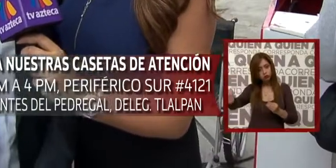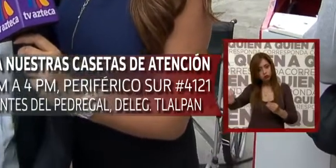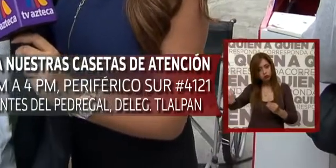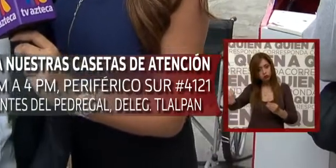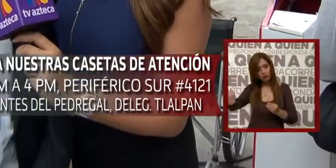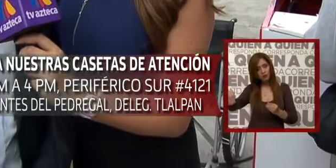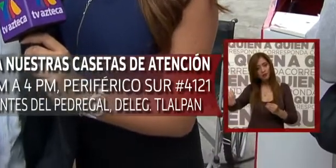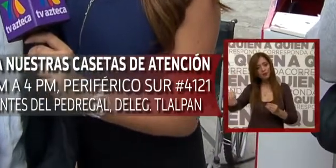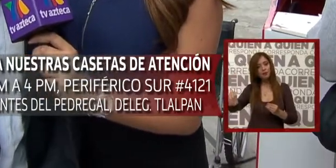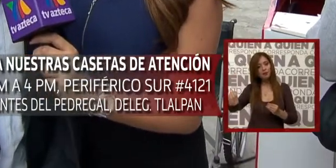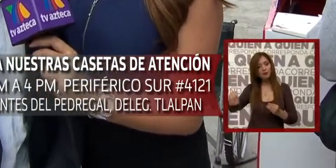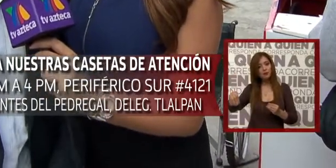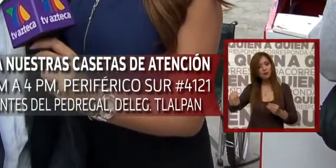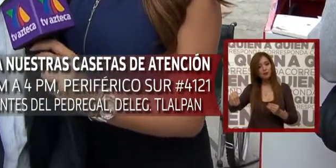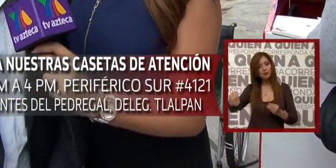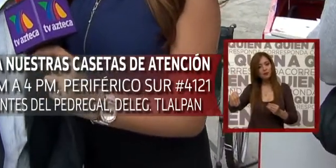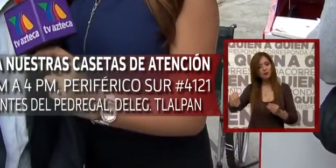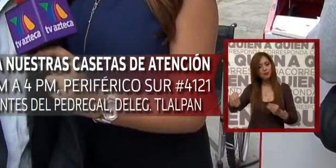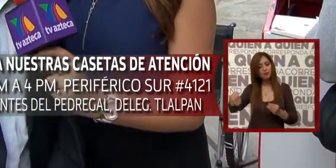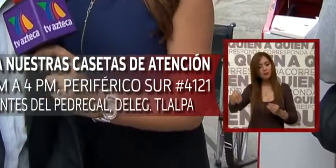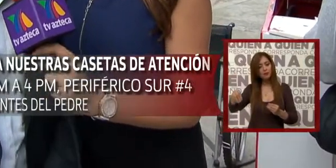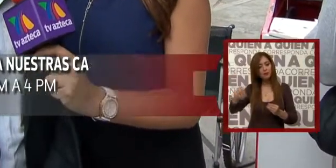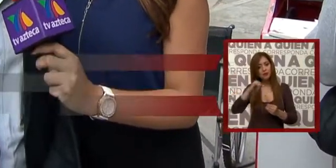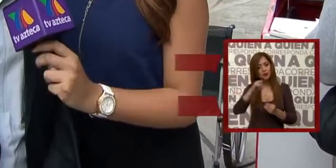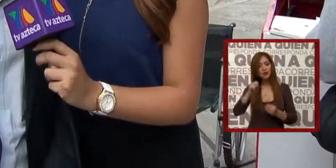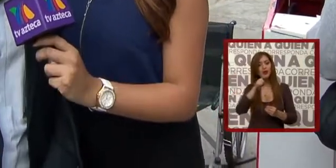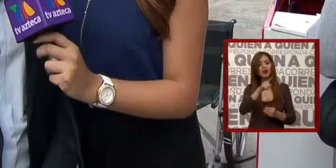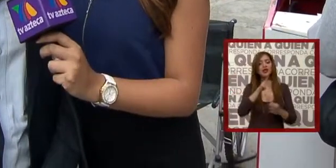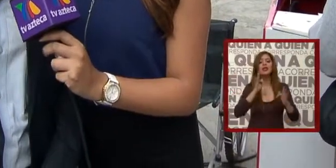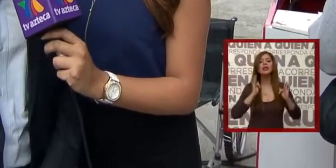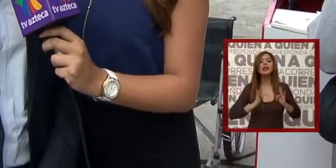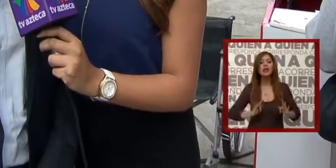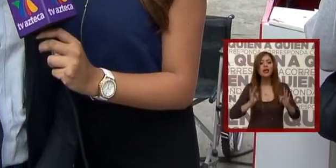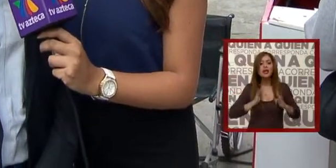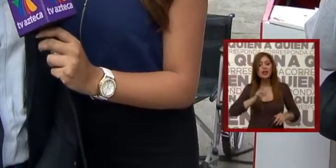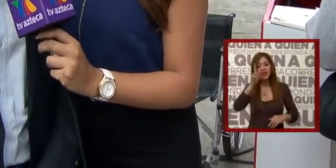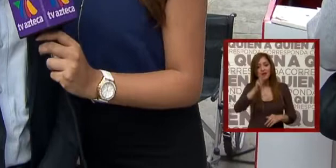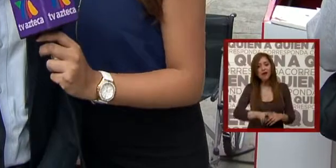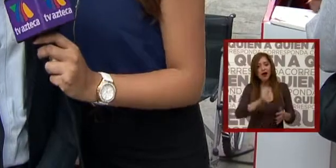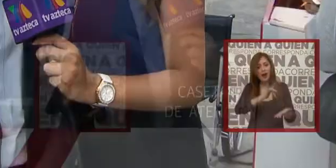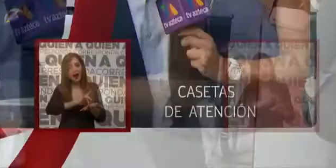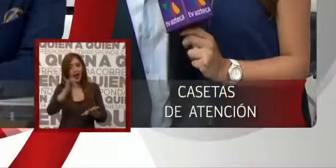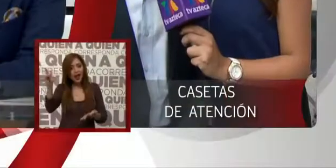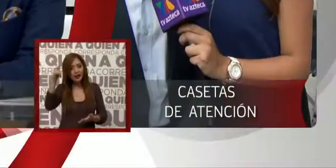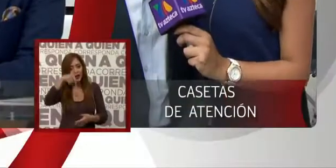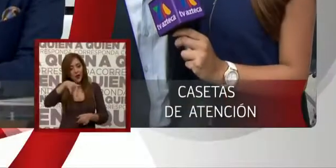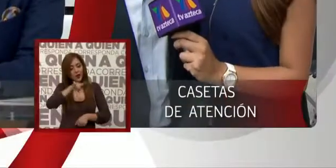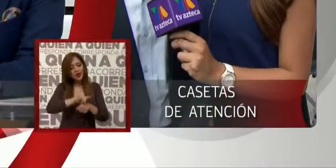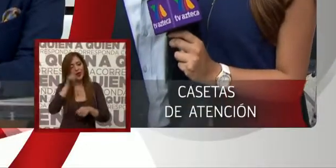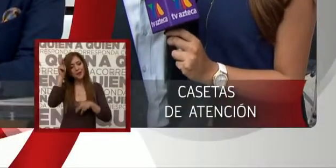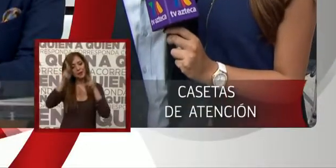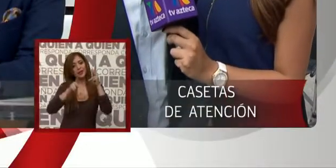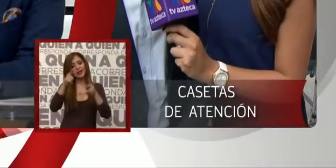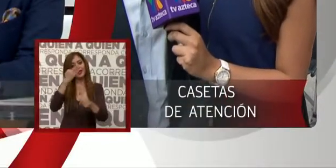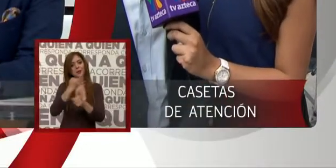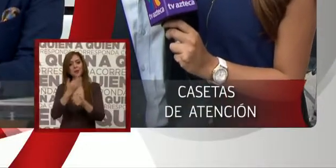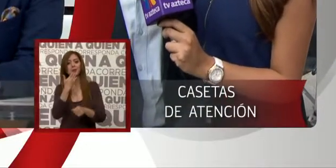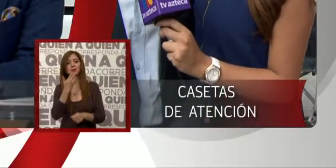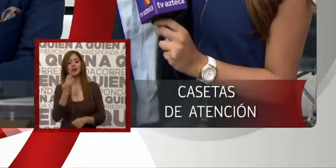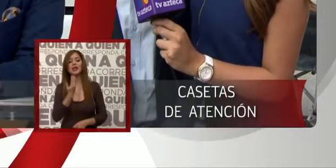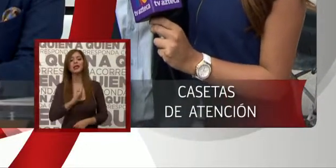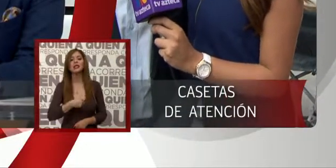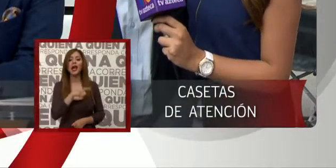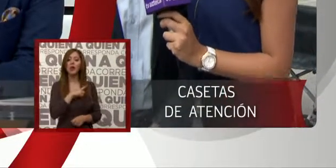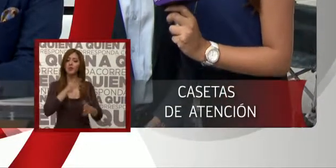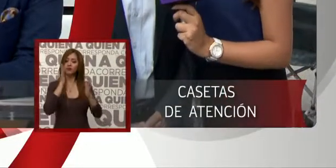me canalizaron con las Félix, oficinas Félix, de Félix, tú tranquilo, te lo agradezco mucho que te hayas dado una vuelta. Caray. Y que me presumas que estás re bien. Sí. Y que estás